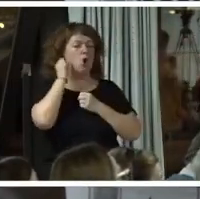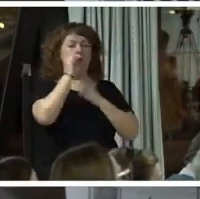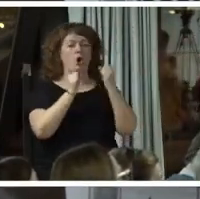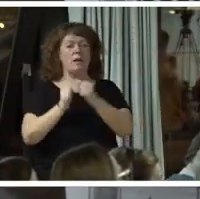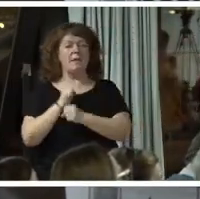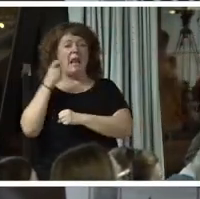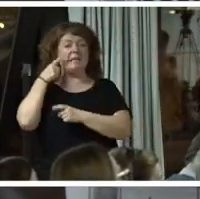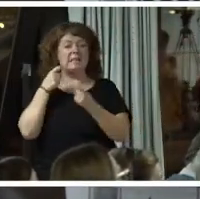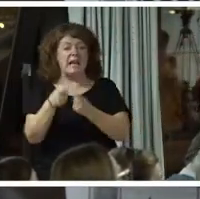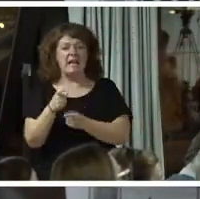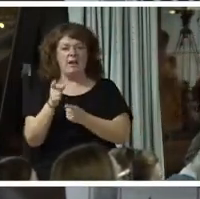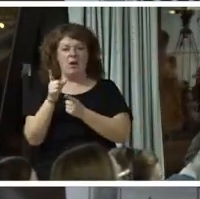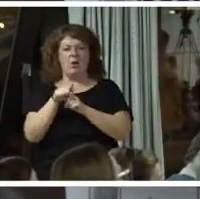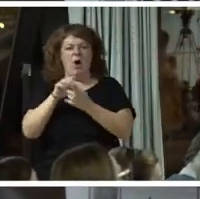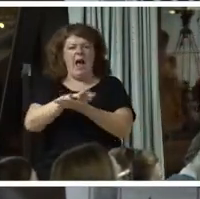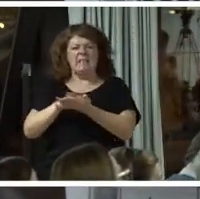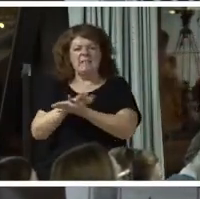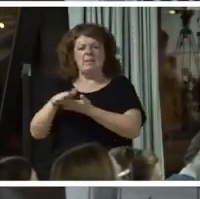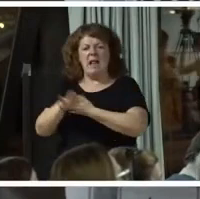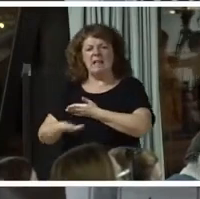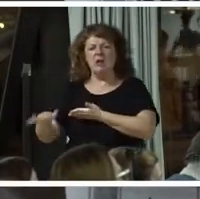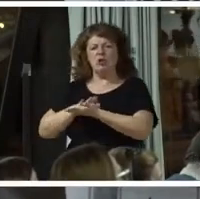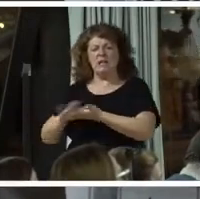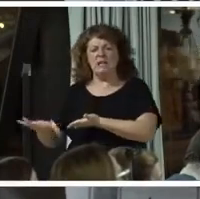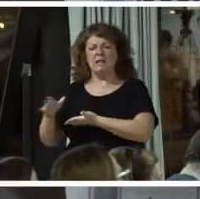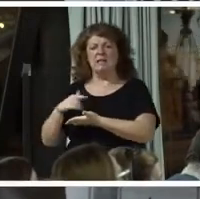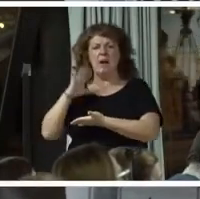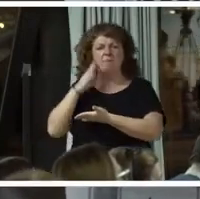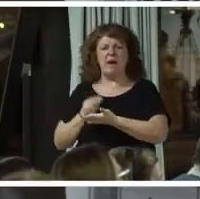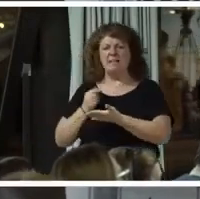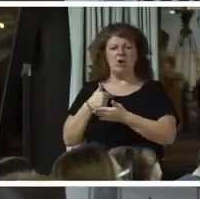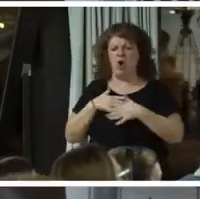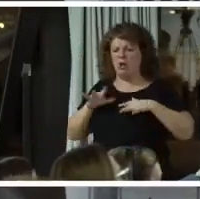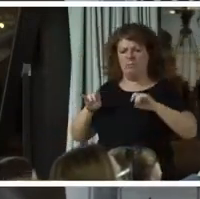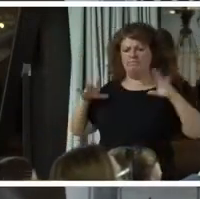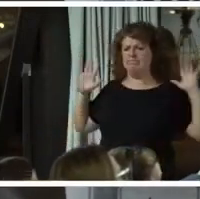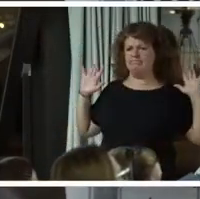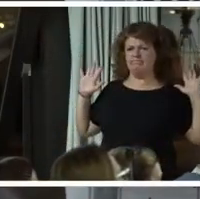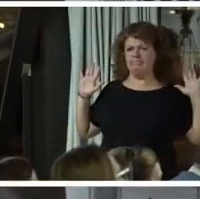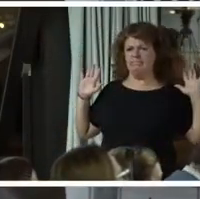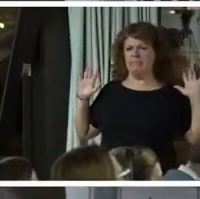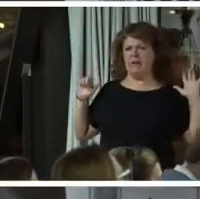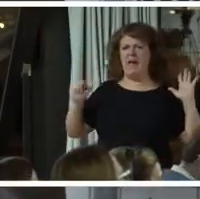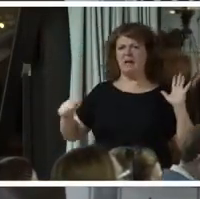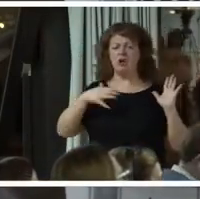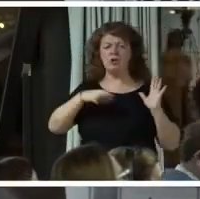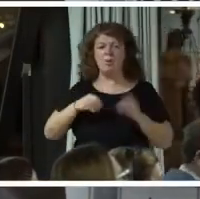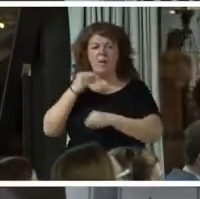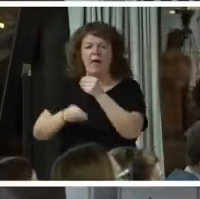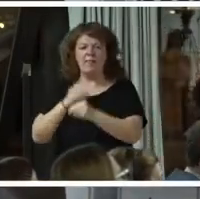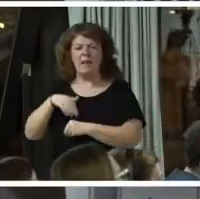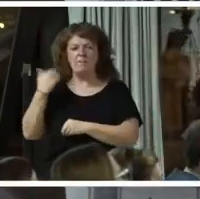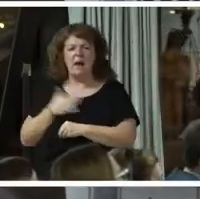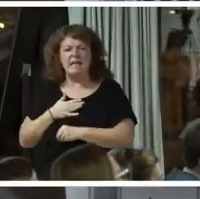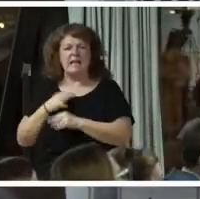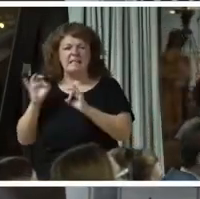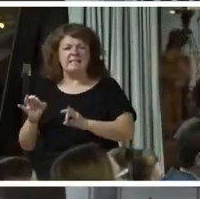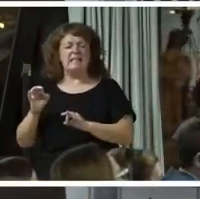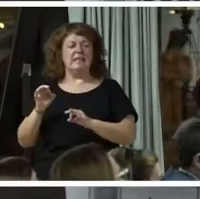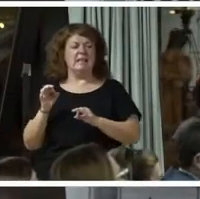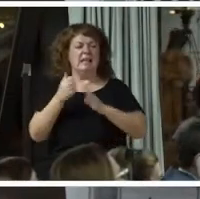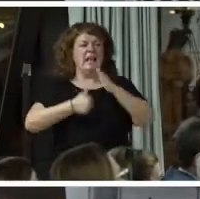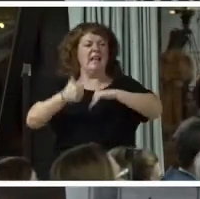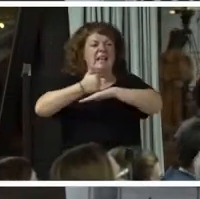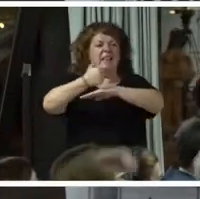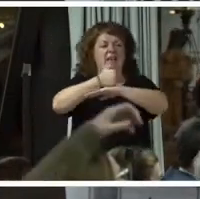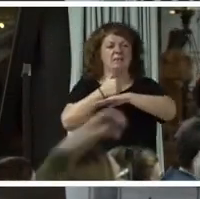criminales de guerra que están exterminando niños y niñas palestinos no queremos tener nada que ver y eso se puede hacer mañana mismo si los líderes